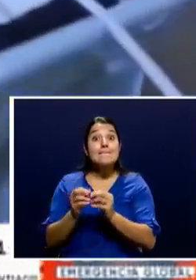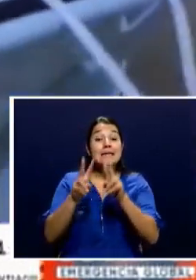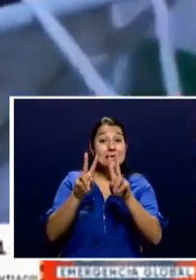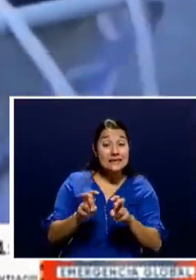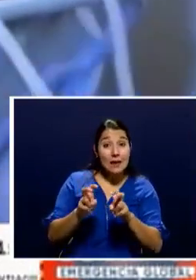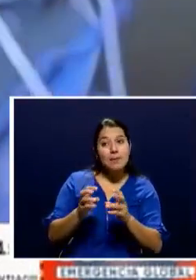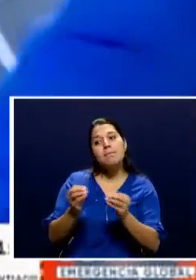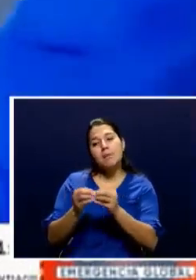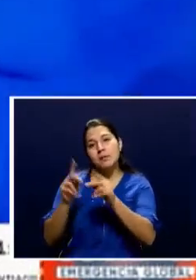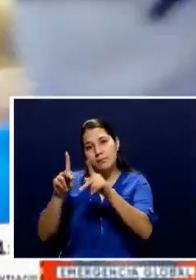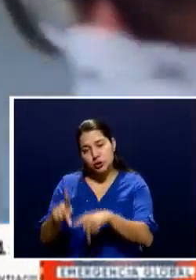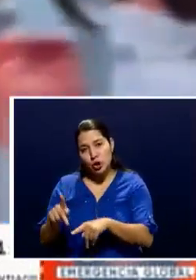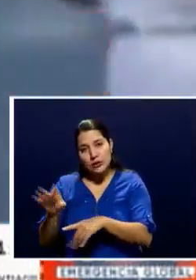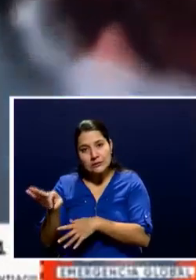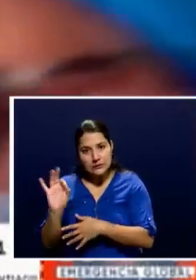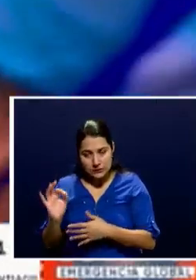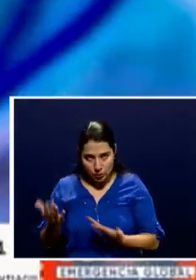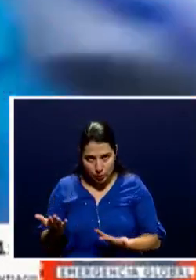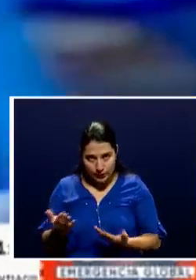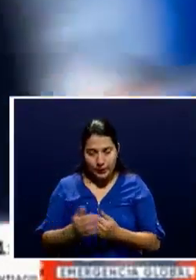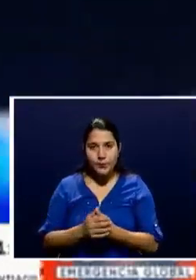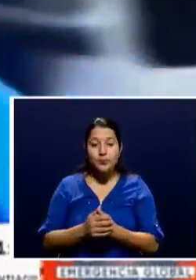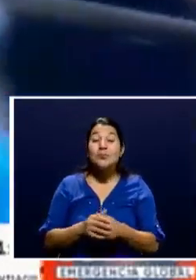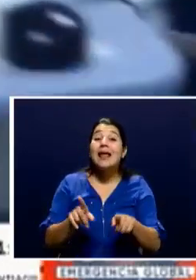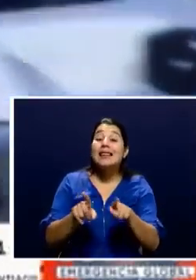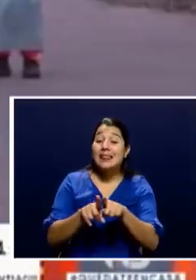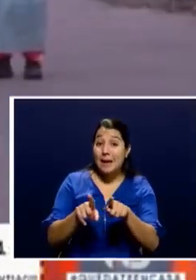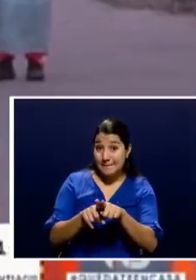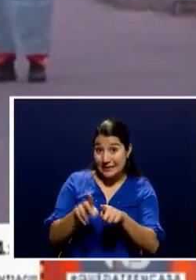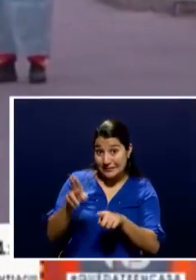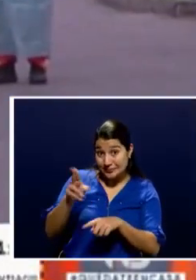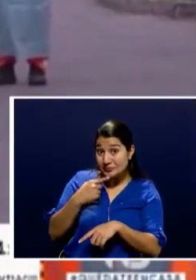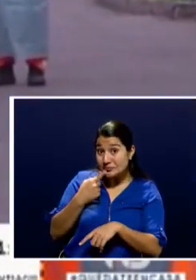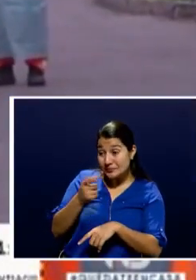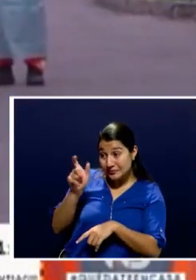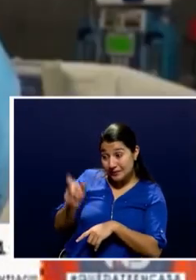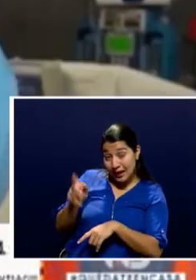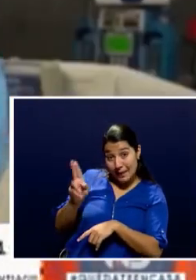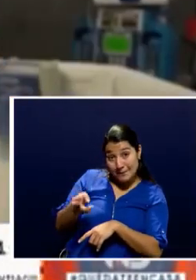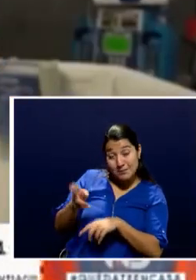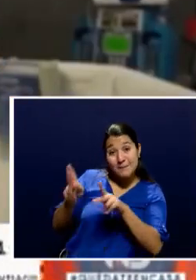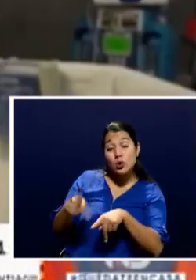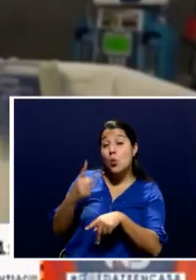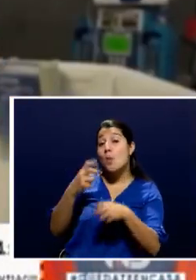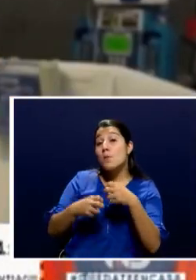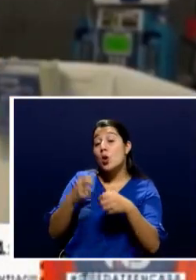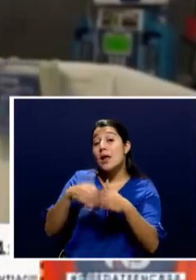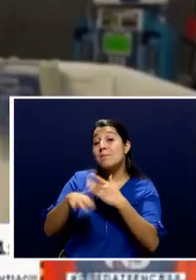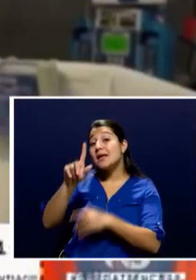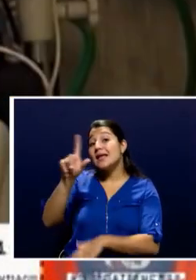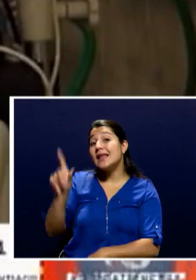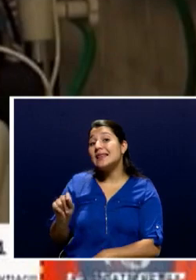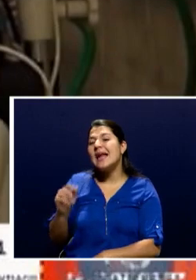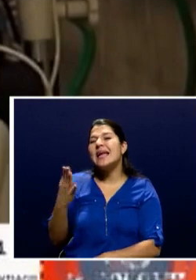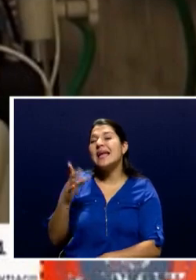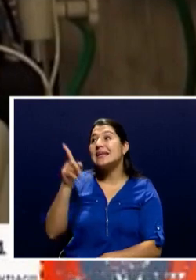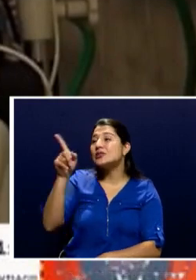se encontrarán. Por otro lado, el académico afirma que uno de los problemas en Italia ha sido que no